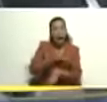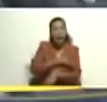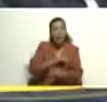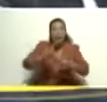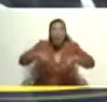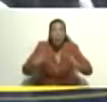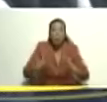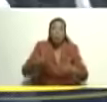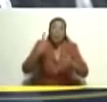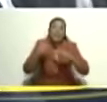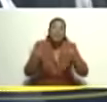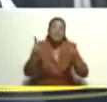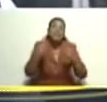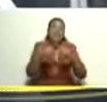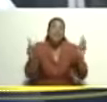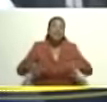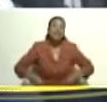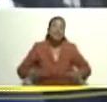nueva etapa.